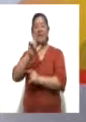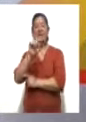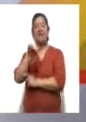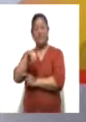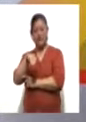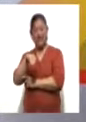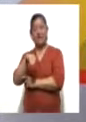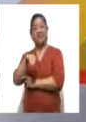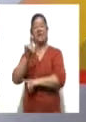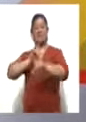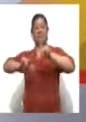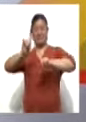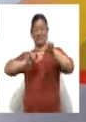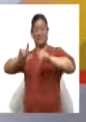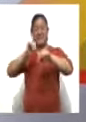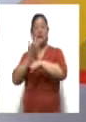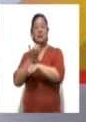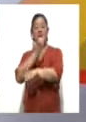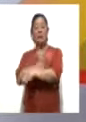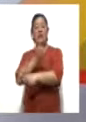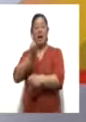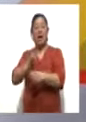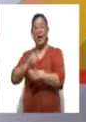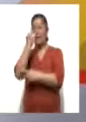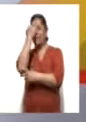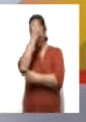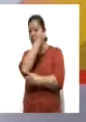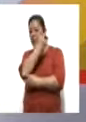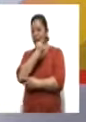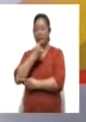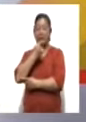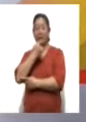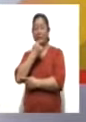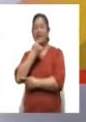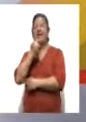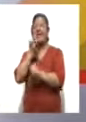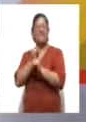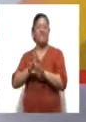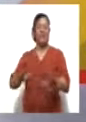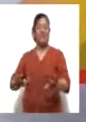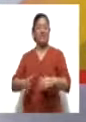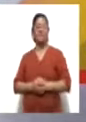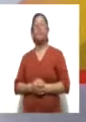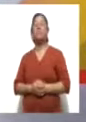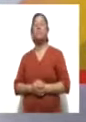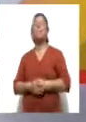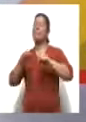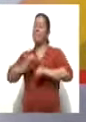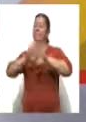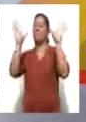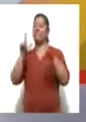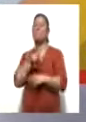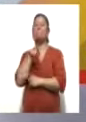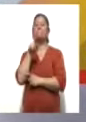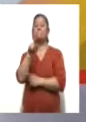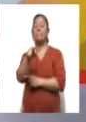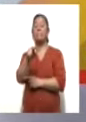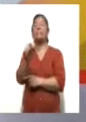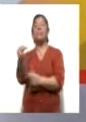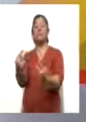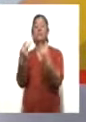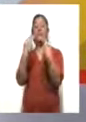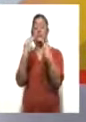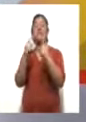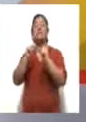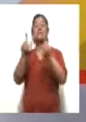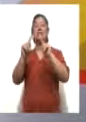intérprete en lengua de señas mexicanas, quien nos estará acompañando a lo largo de esta media hora de información. Y, por supuesto, a usted, que nos está viendo a través de la